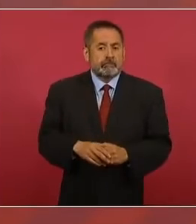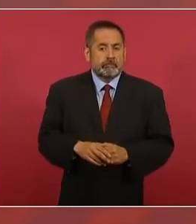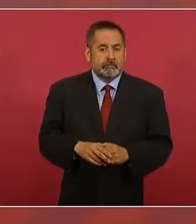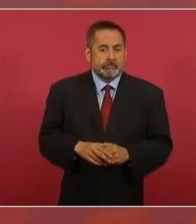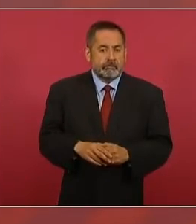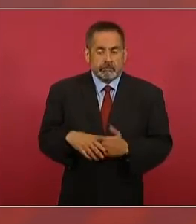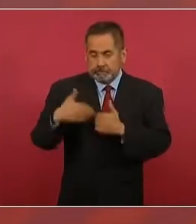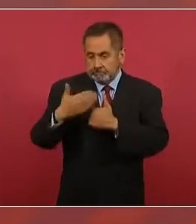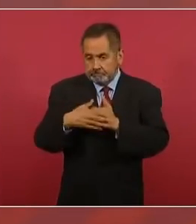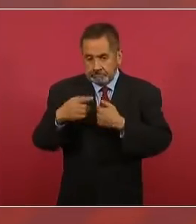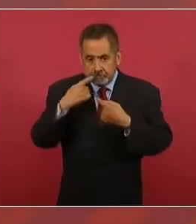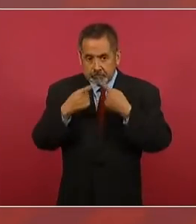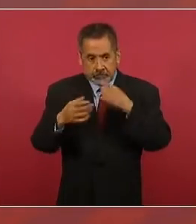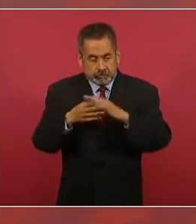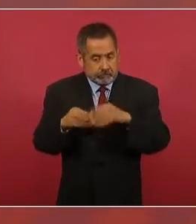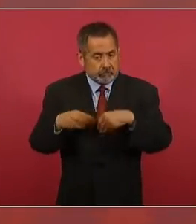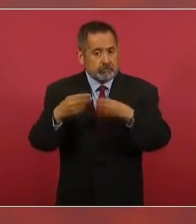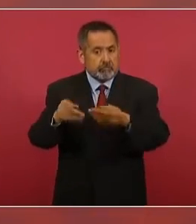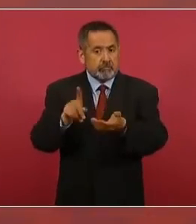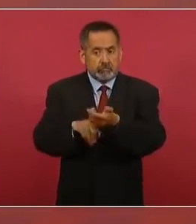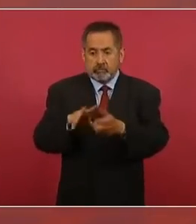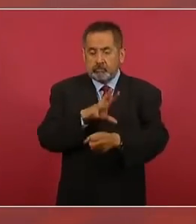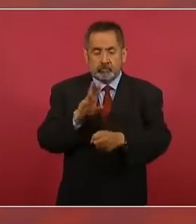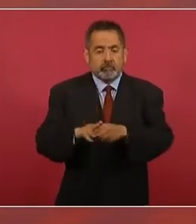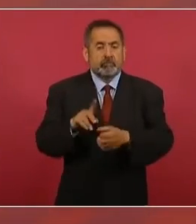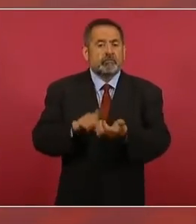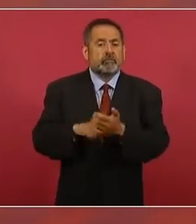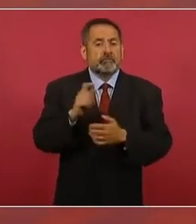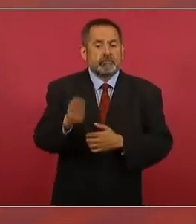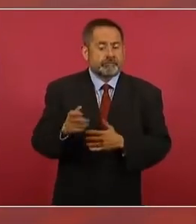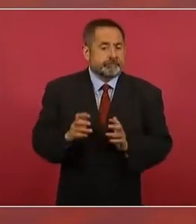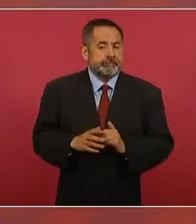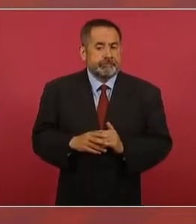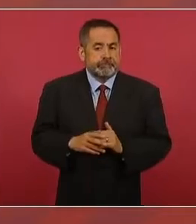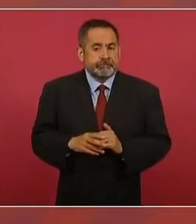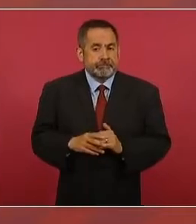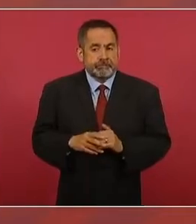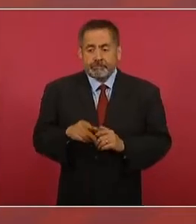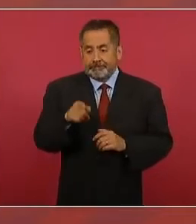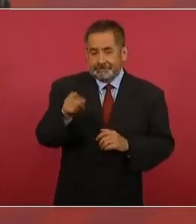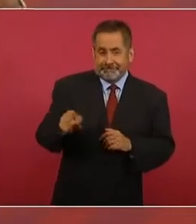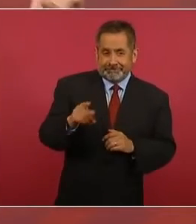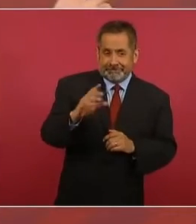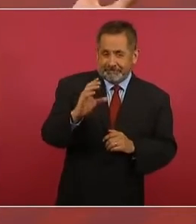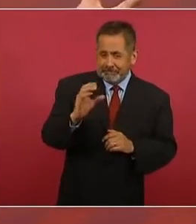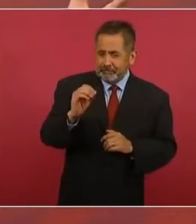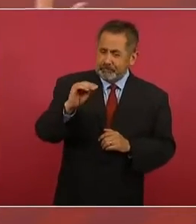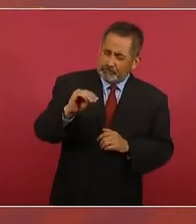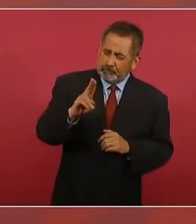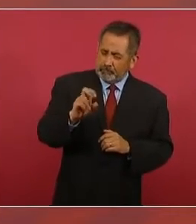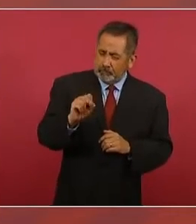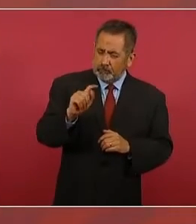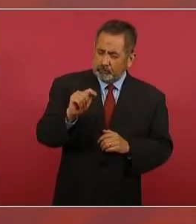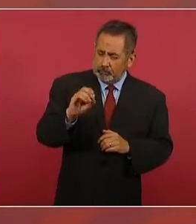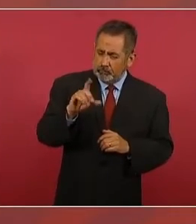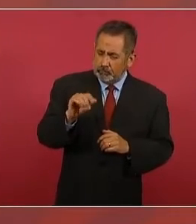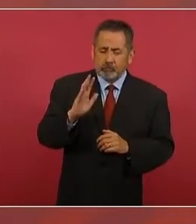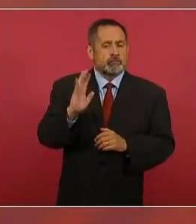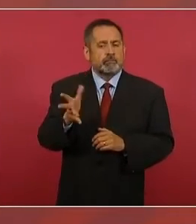Y se va a tener ya esa coquizadora y eso va a significar que ya no va a haber combustóleo. Esa es la buena